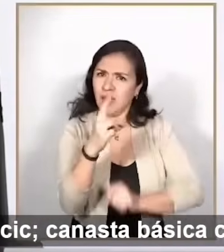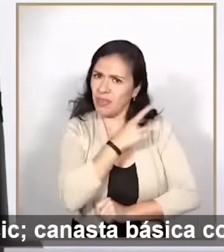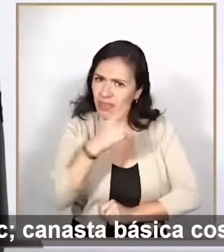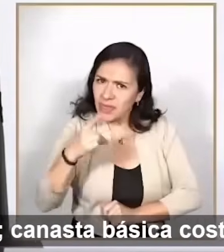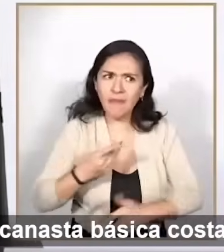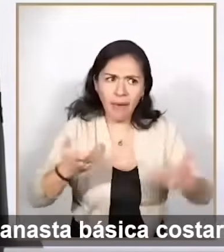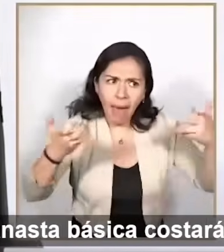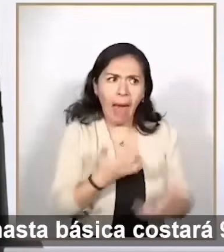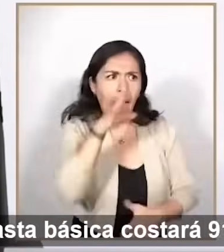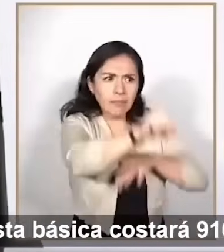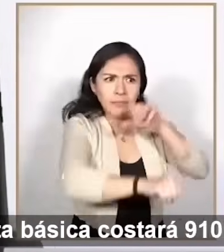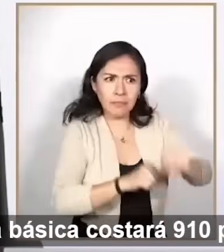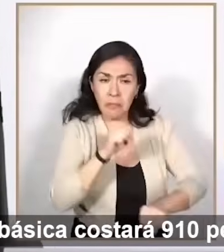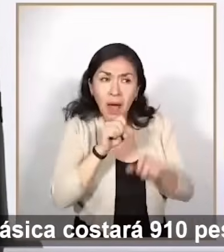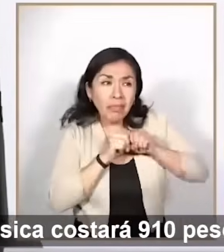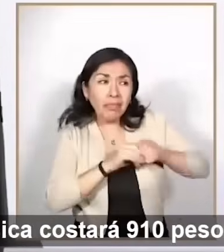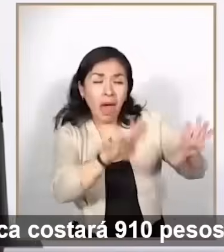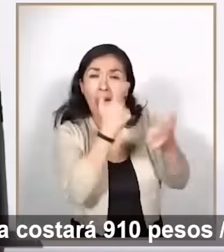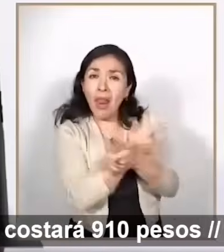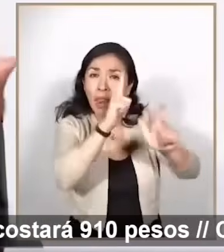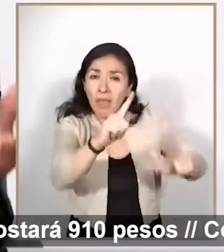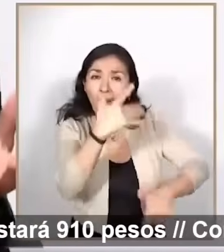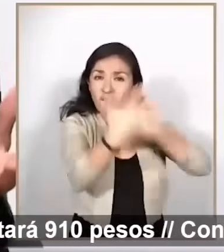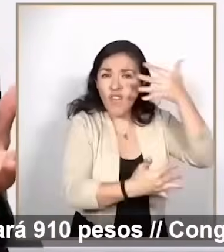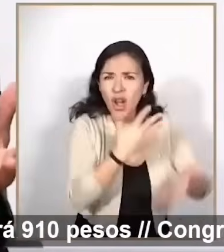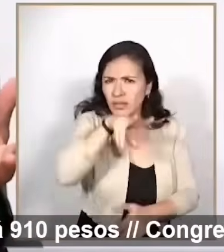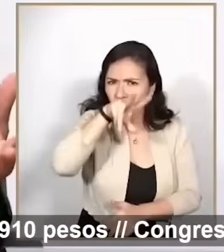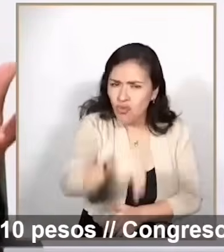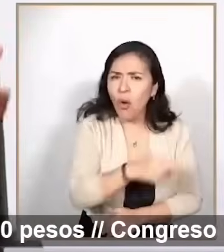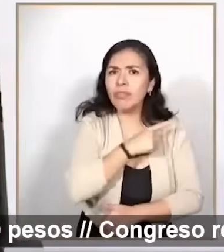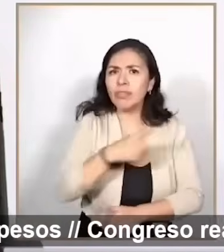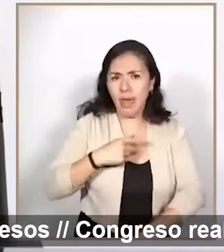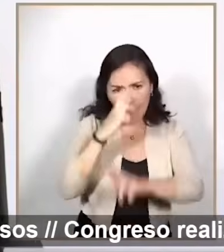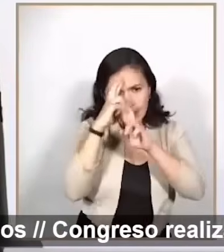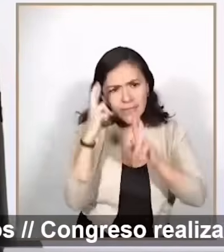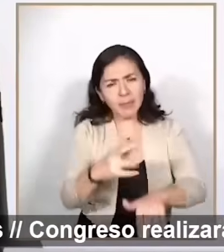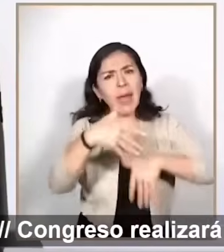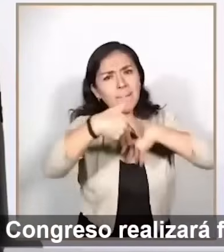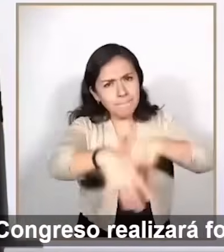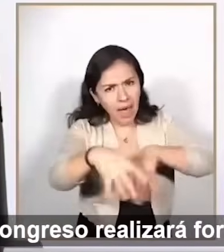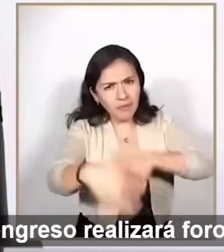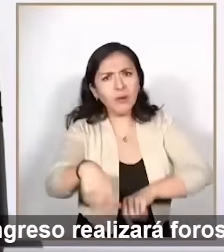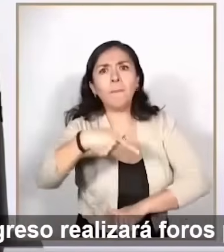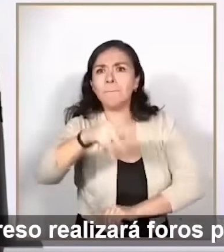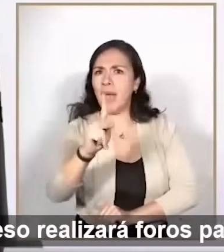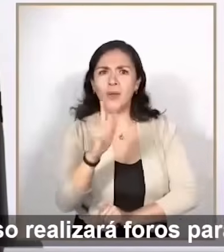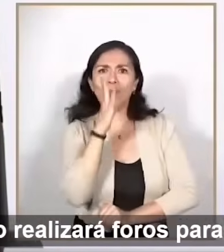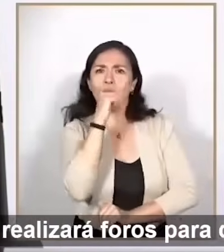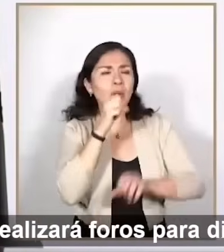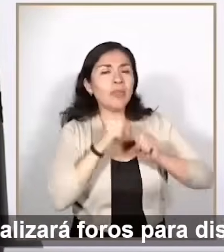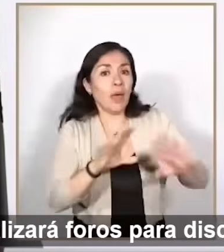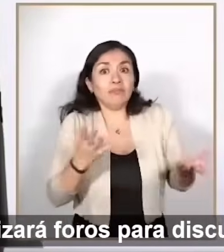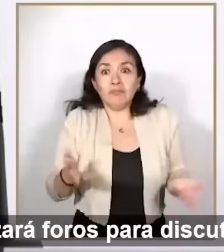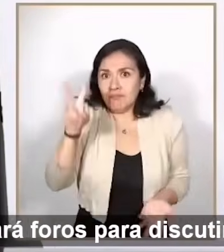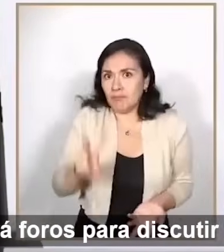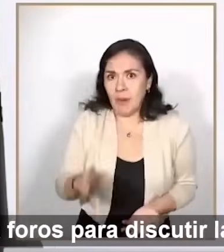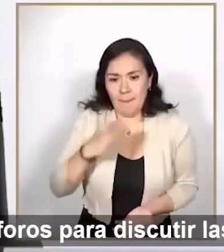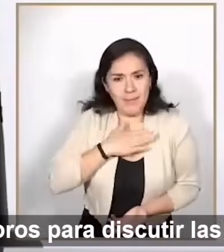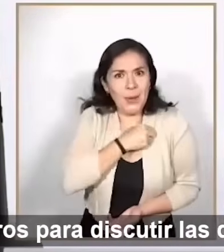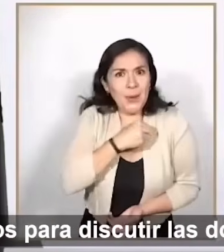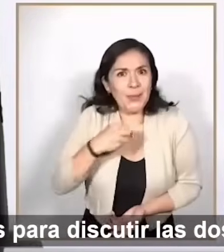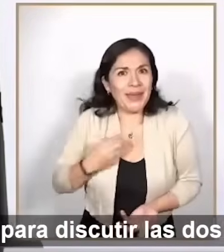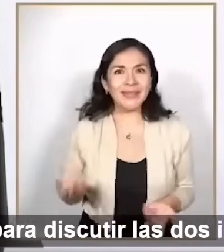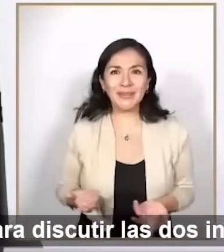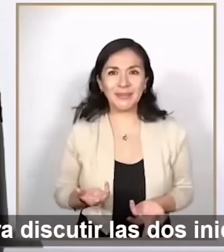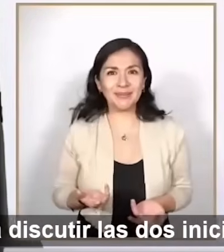más violencia, que se respetaran las manifestaciones, pero que no permitiéramos, digo, es nuestra obligación,